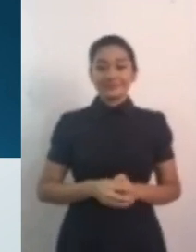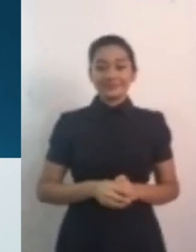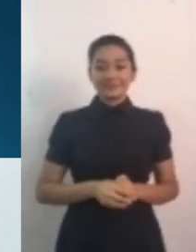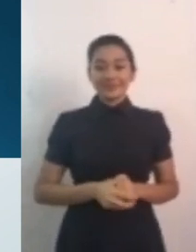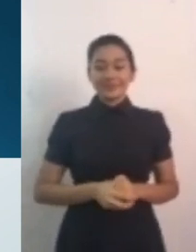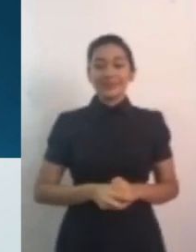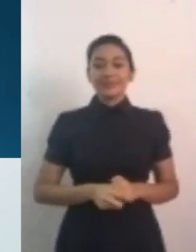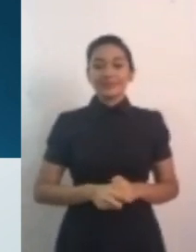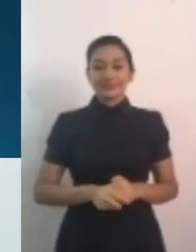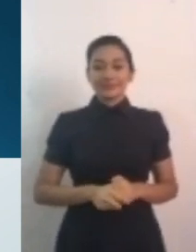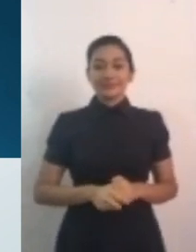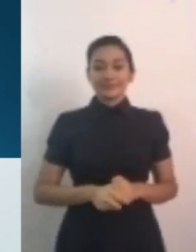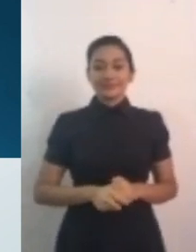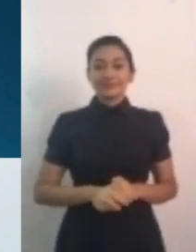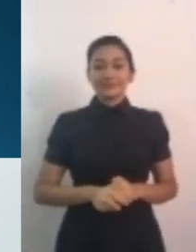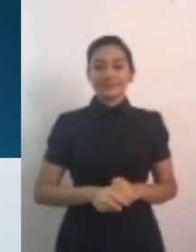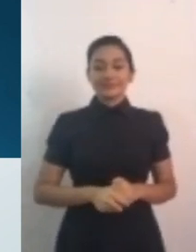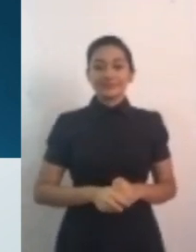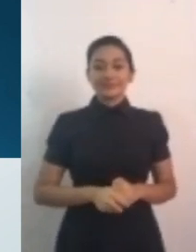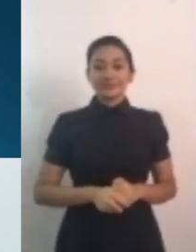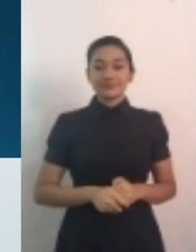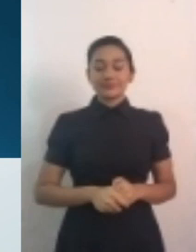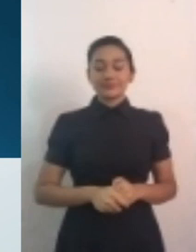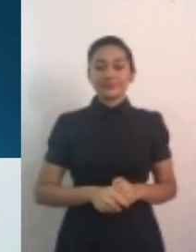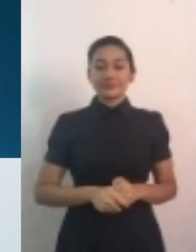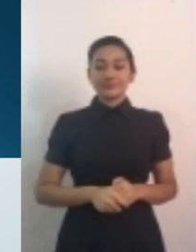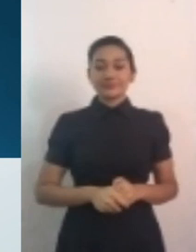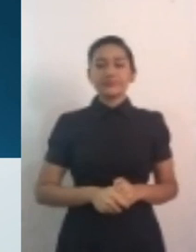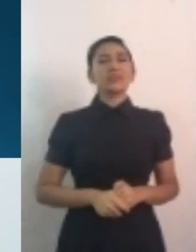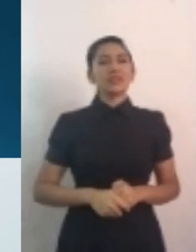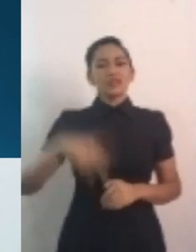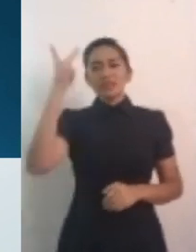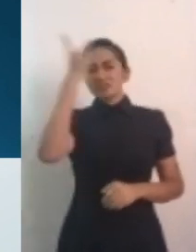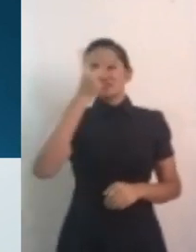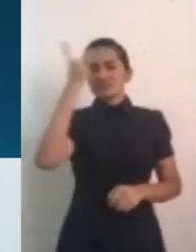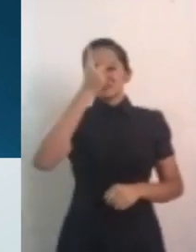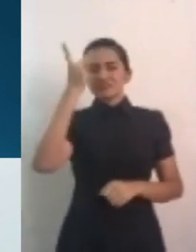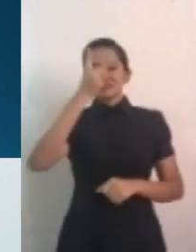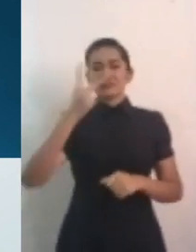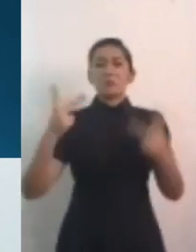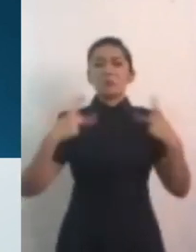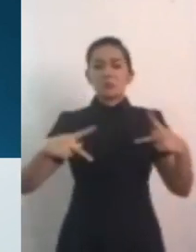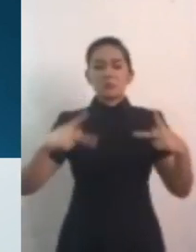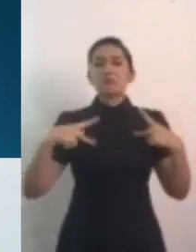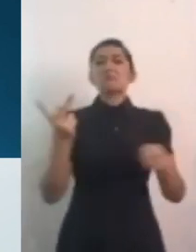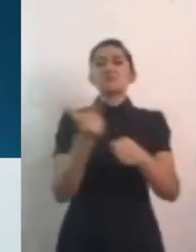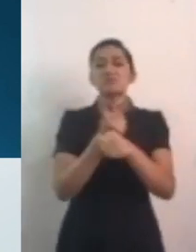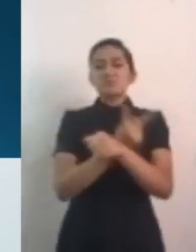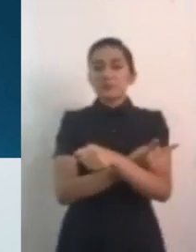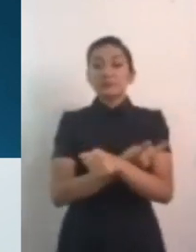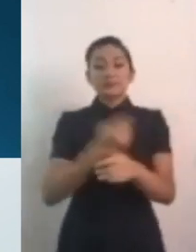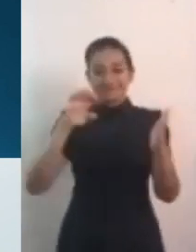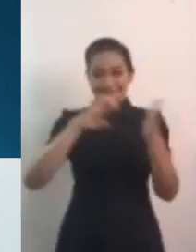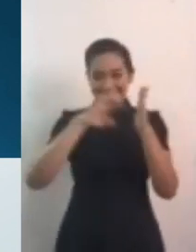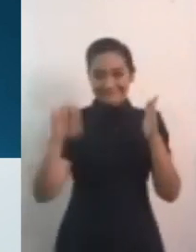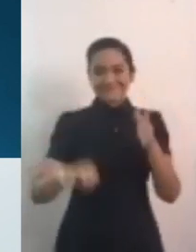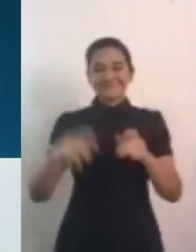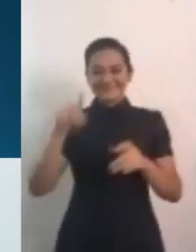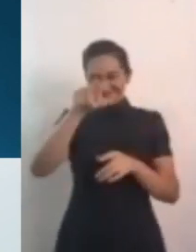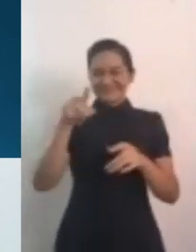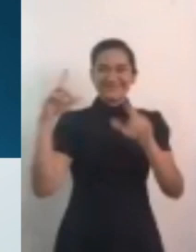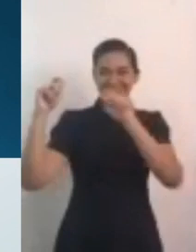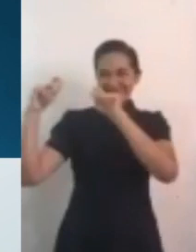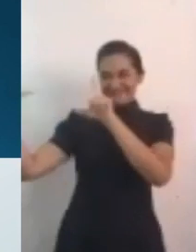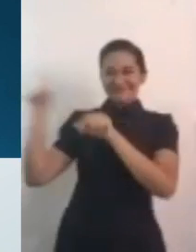afectan mutuamente de lo que ocurre psicológicamente en las personas. Si empezamos a leer desde arriba en el centro,